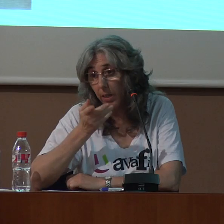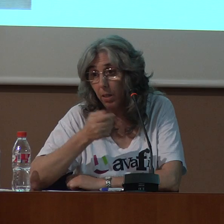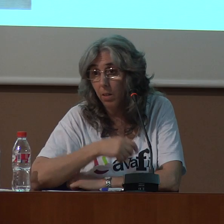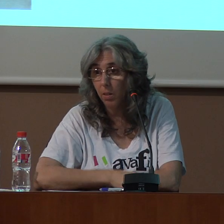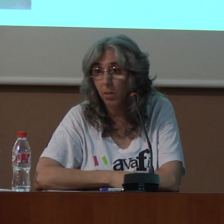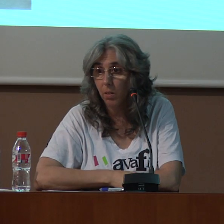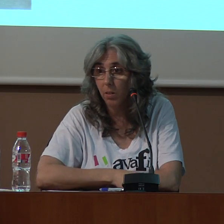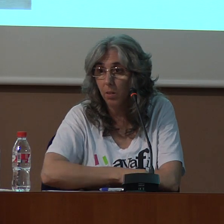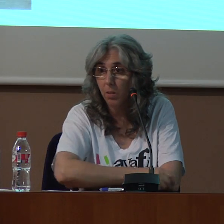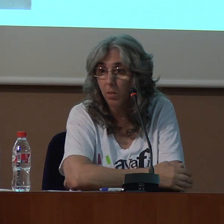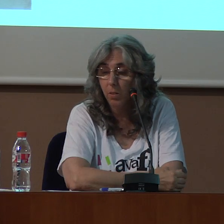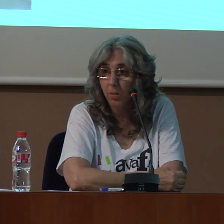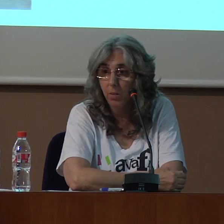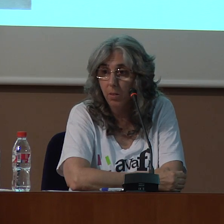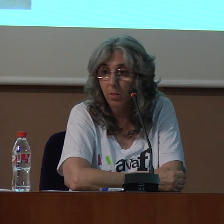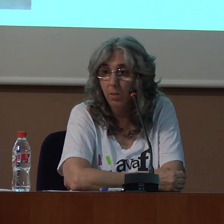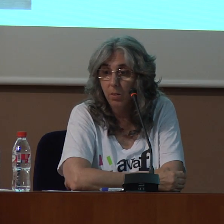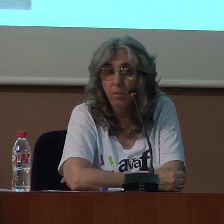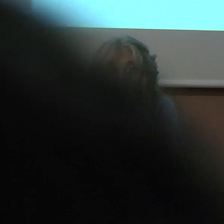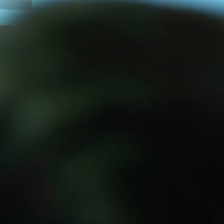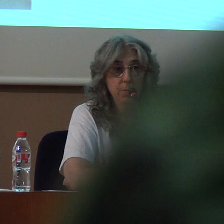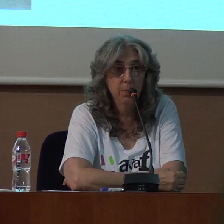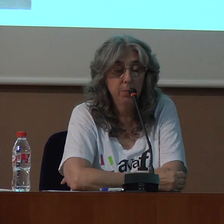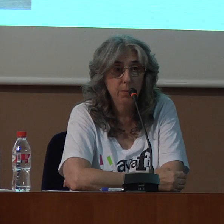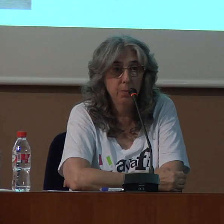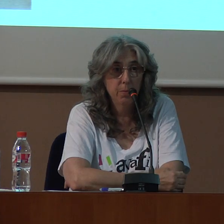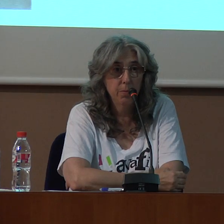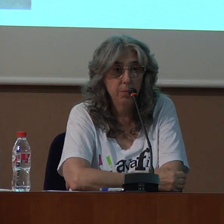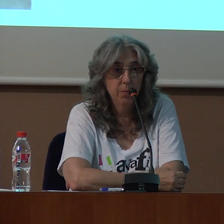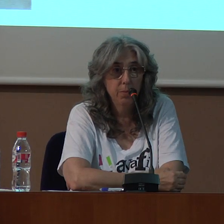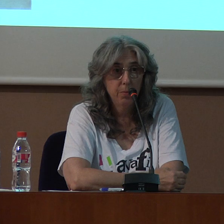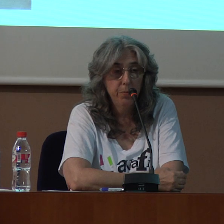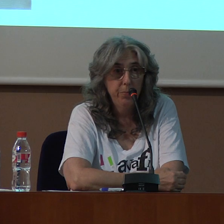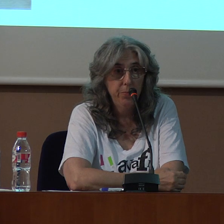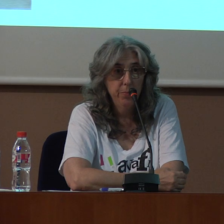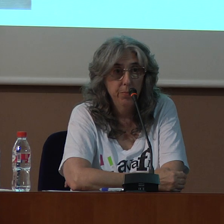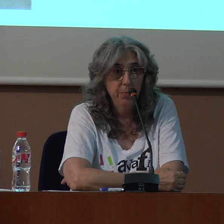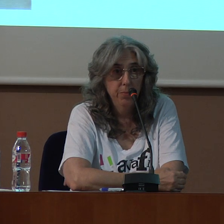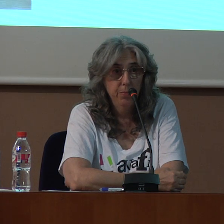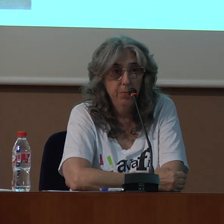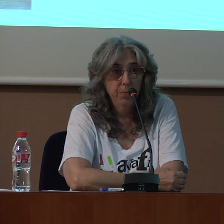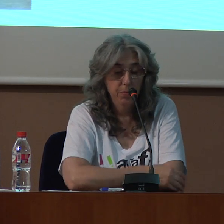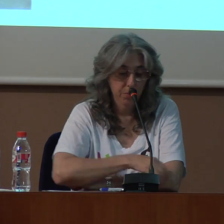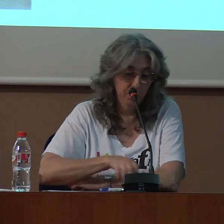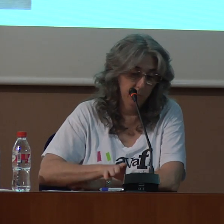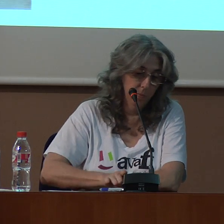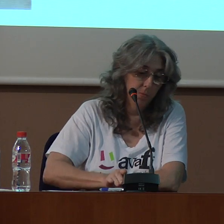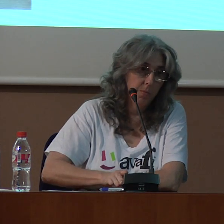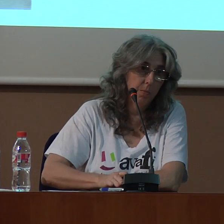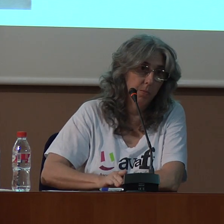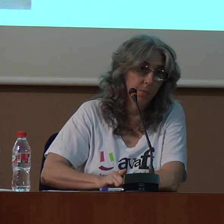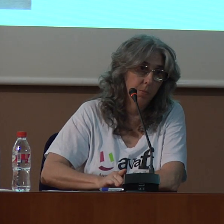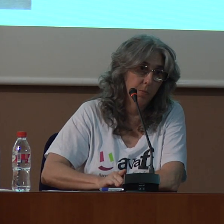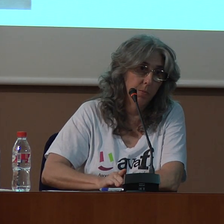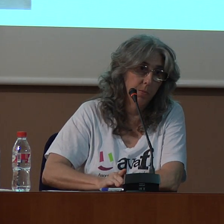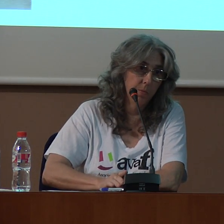pues eso, estoy muy mal, me aguanto y ya está, porque no tengo ninguna otra solución. A pesar de que el tratamiento que yo llevo me funciona, me está